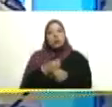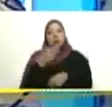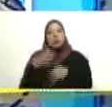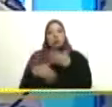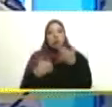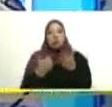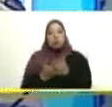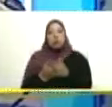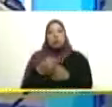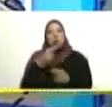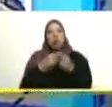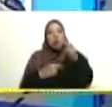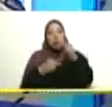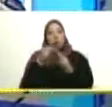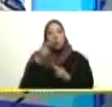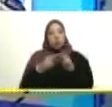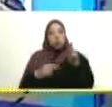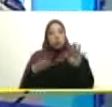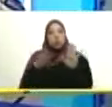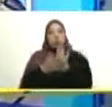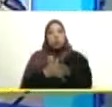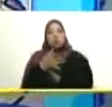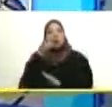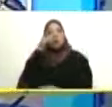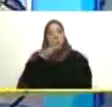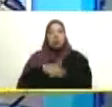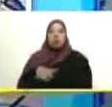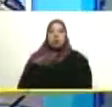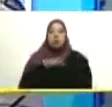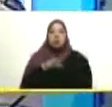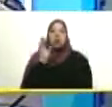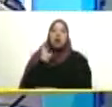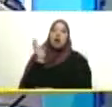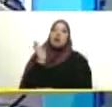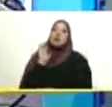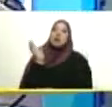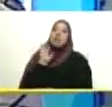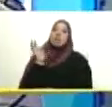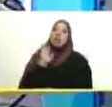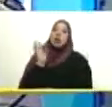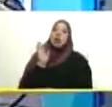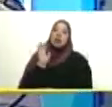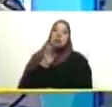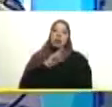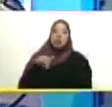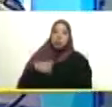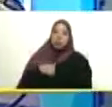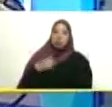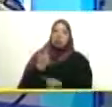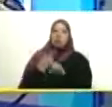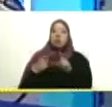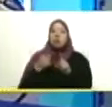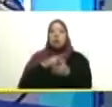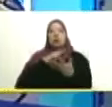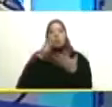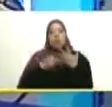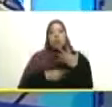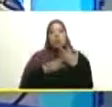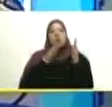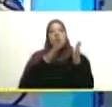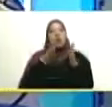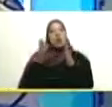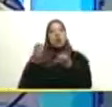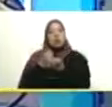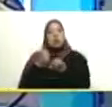de la autoconstrucción, de las llamadas así asambleas de viviendo venezolano, que no es otra cosa que el poder popular organizado